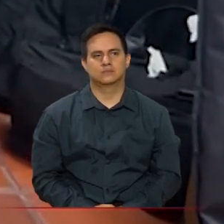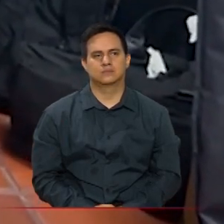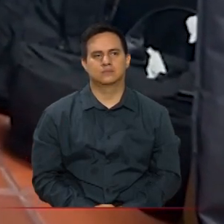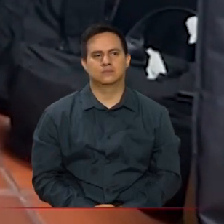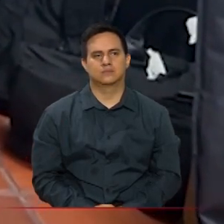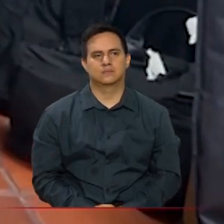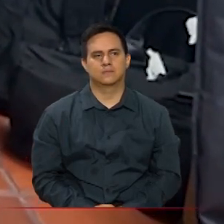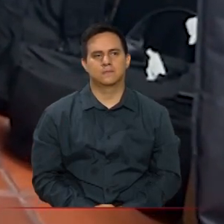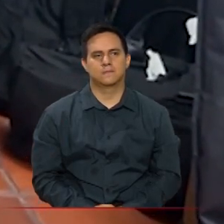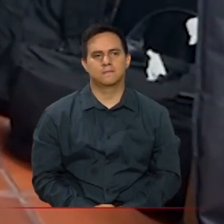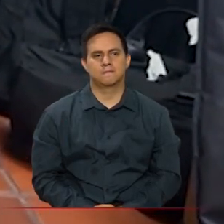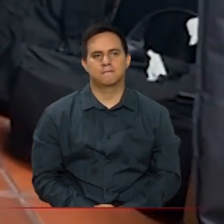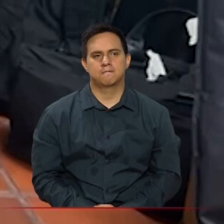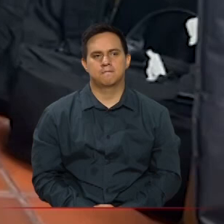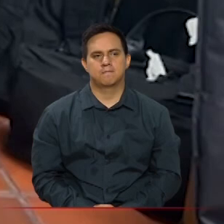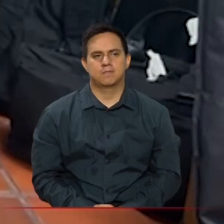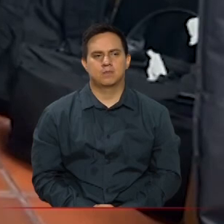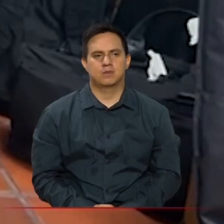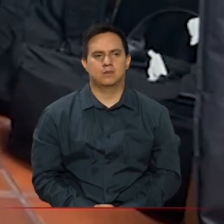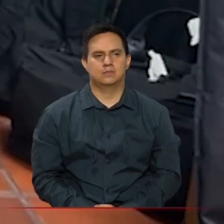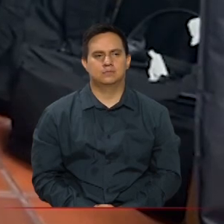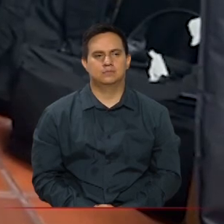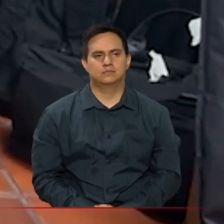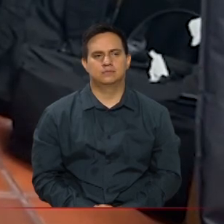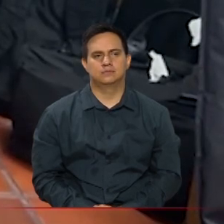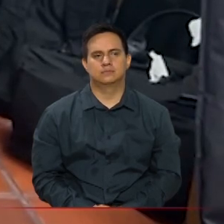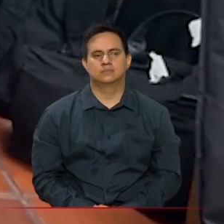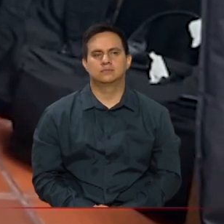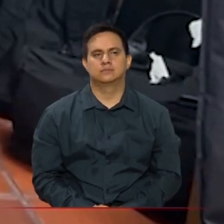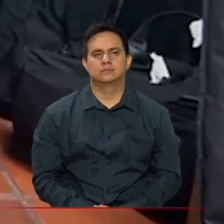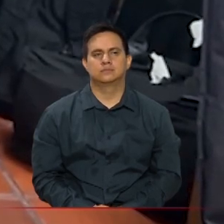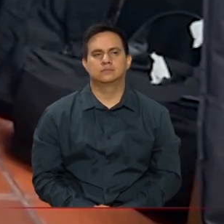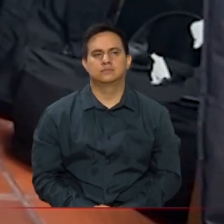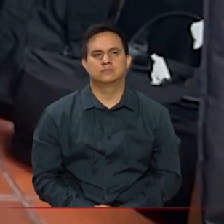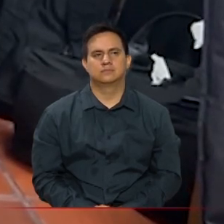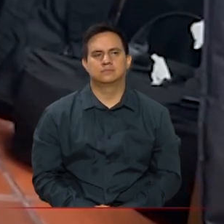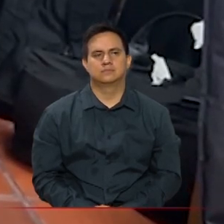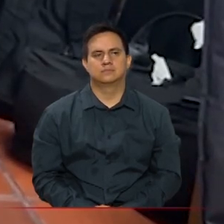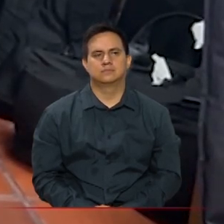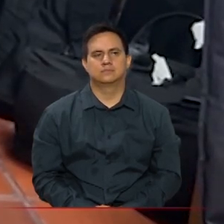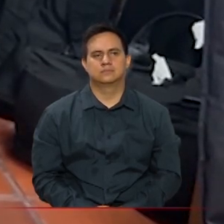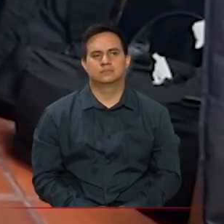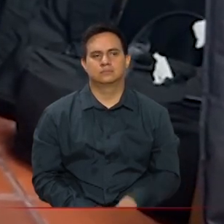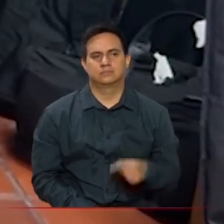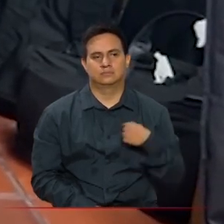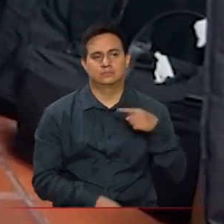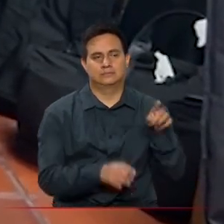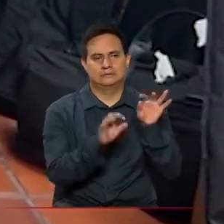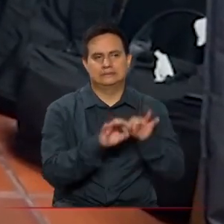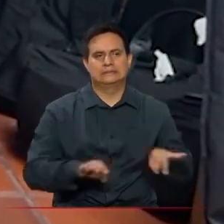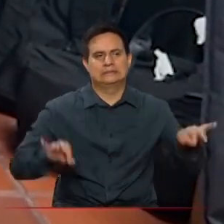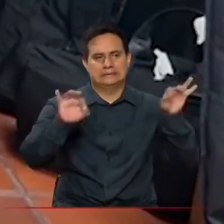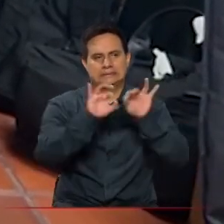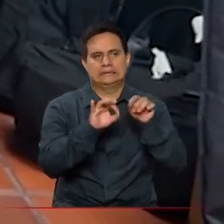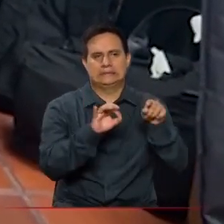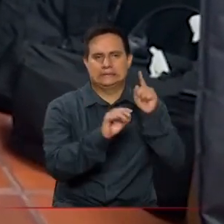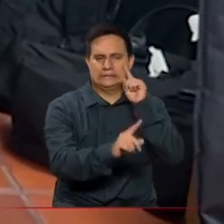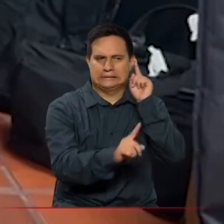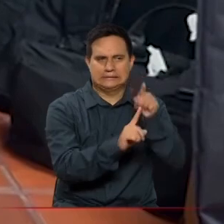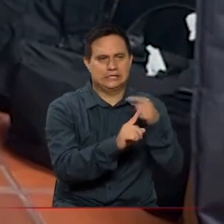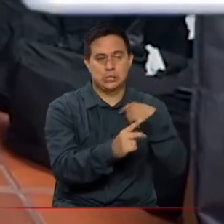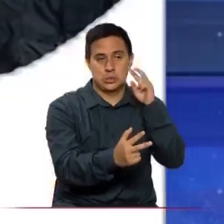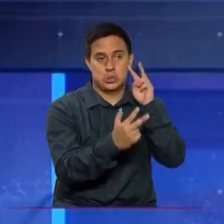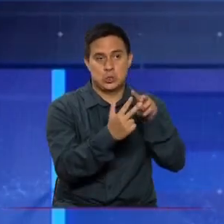Carly, que lo conocía, ¿no? Es una diferencia fundamental, sí,